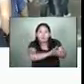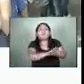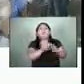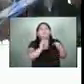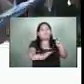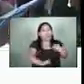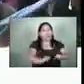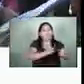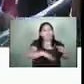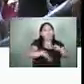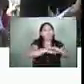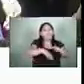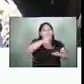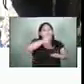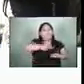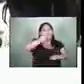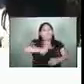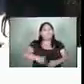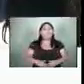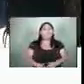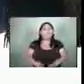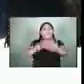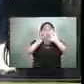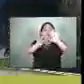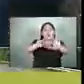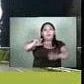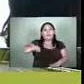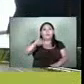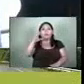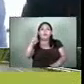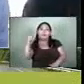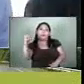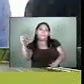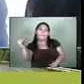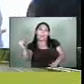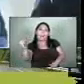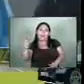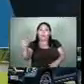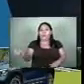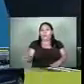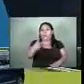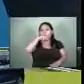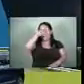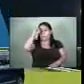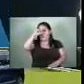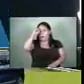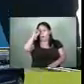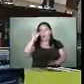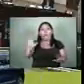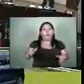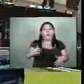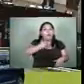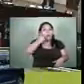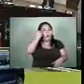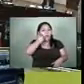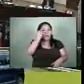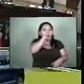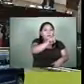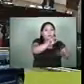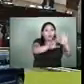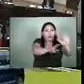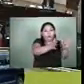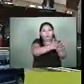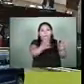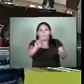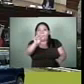alcanzar un salario mínimo. Son 7 mil empleos los que se van a poder reactivar para aquellos jóvenes de entre 18 y